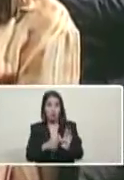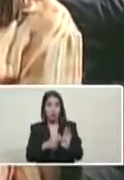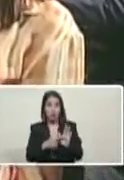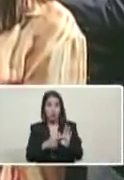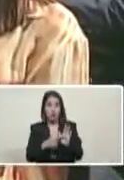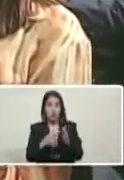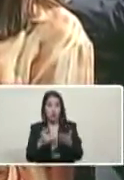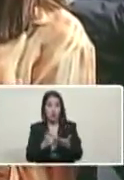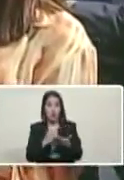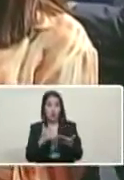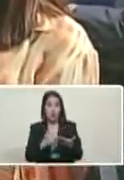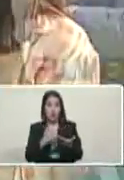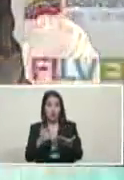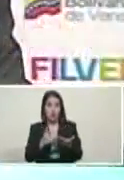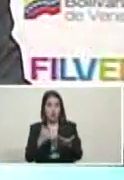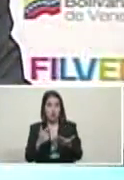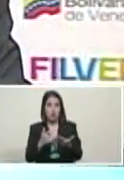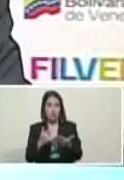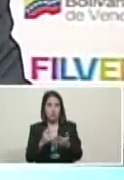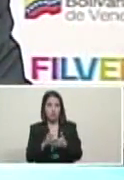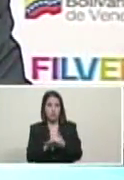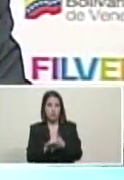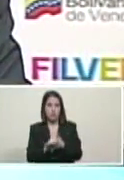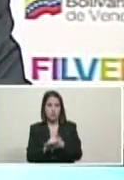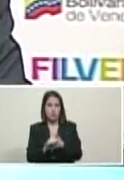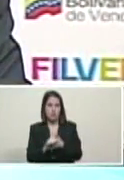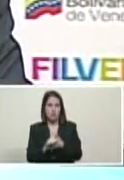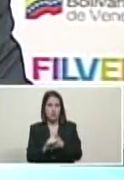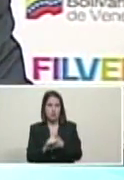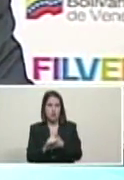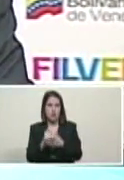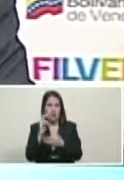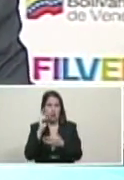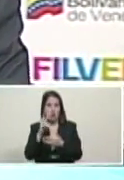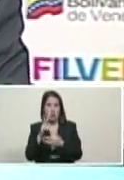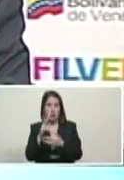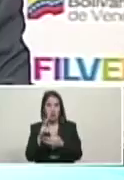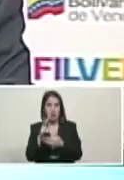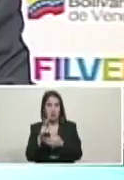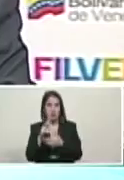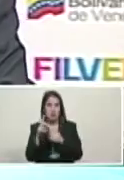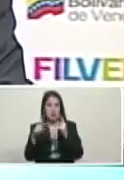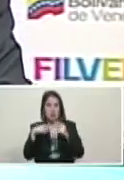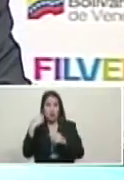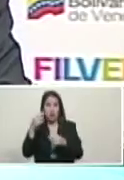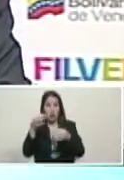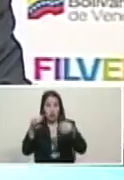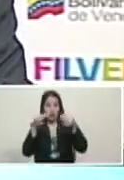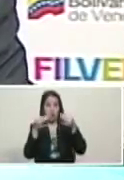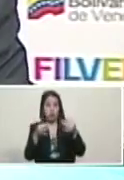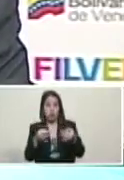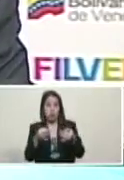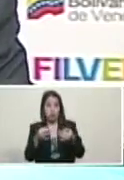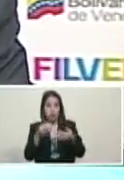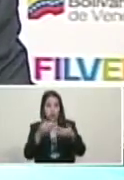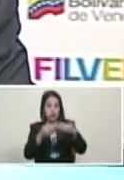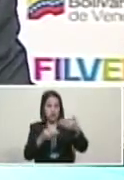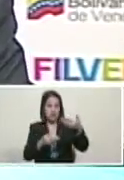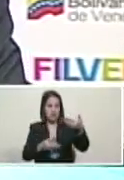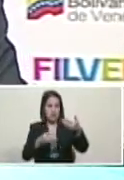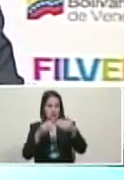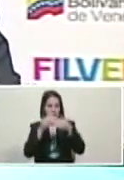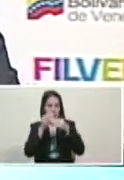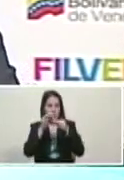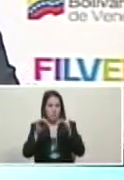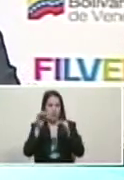Libros. Bueno, lo voy a poner aquí diferido. Me lo pasa de manera especial en Petro. Así que aprobado